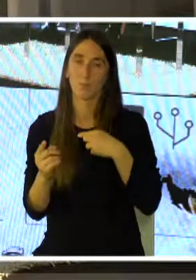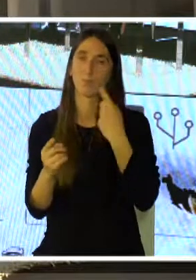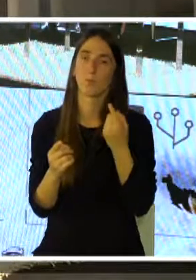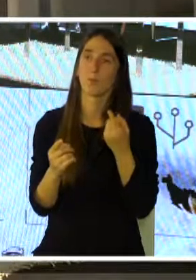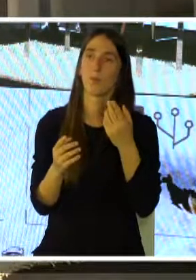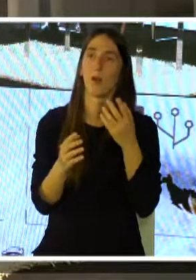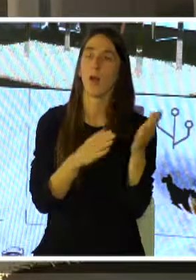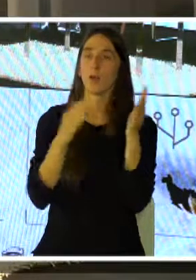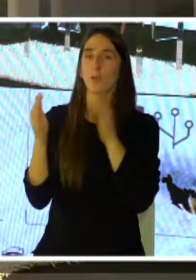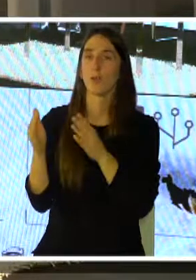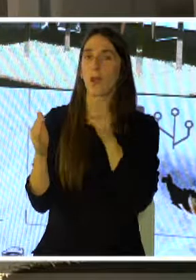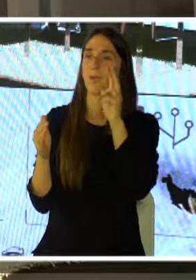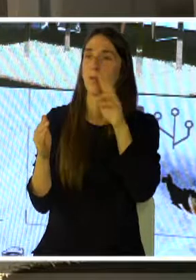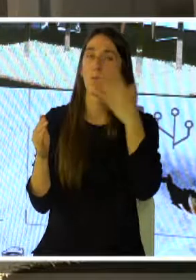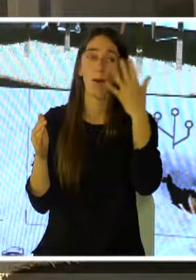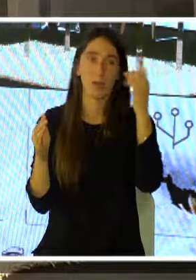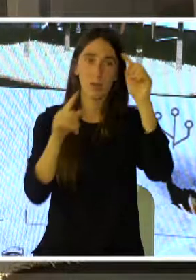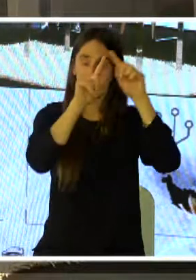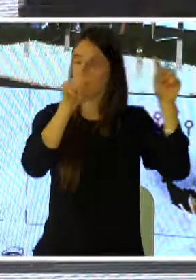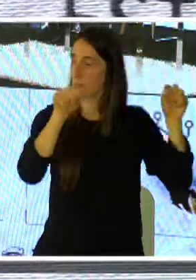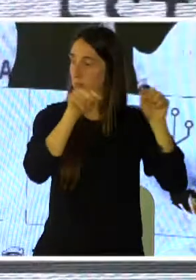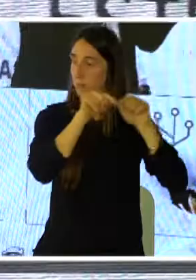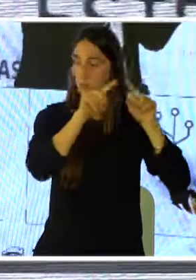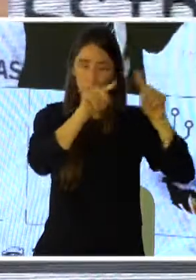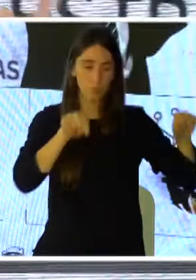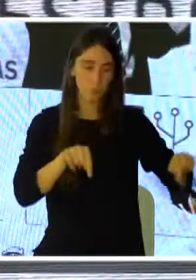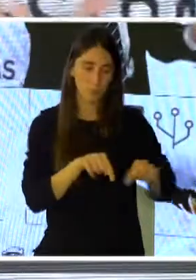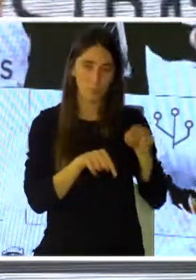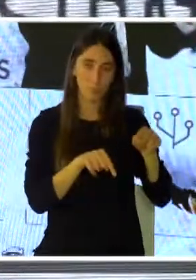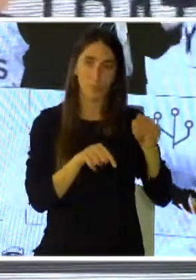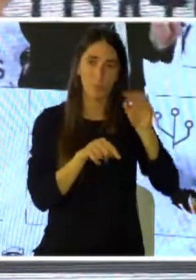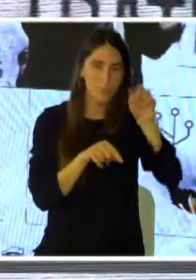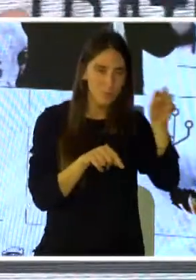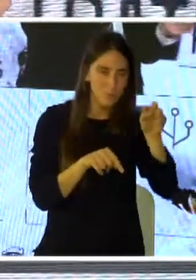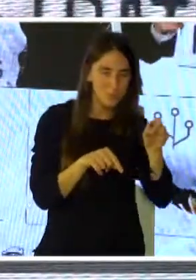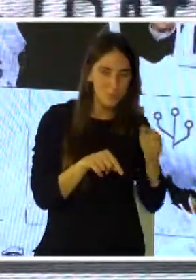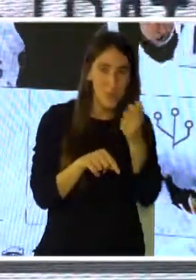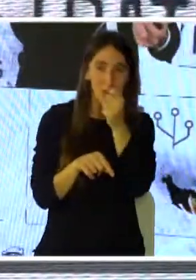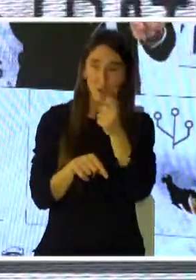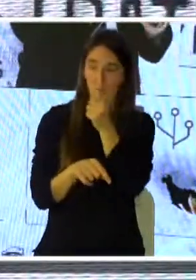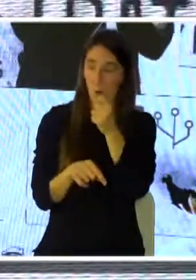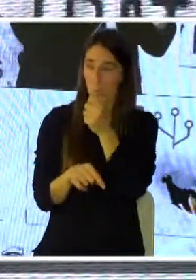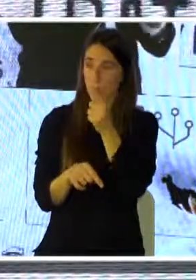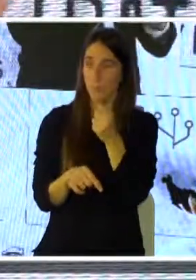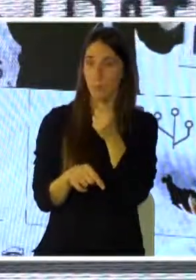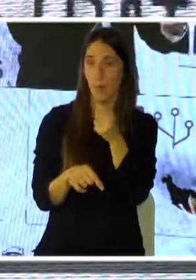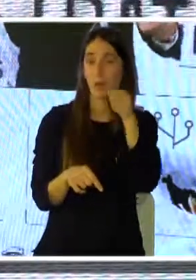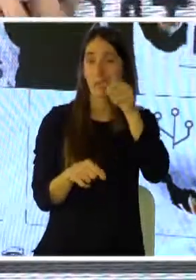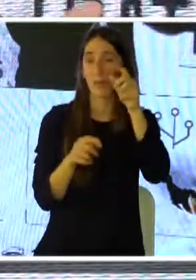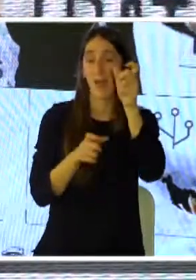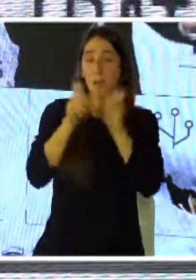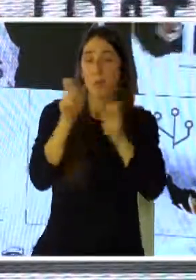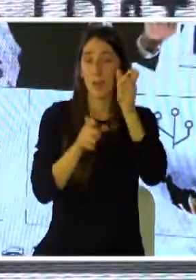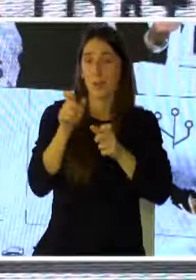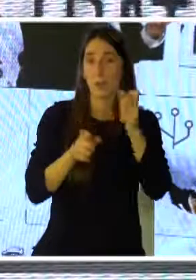lado, lo que vemos allá a la izquierda, ese mapa lleno de puntitos, la idea es que con esos dispositivos móviles, estas personas que